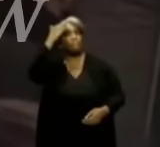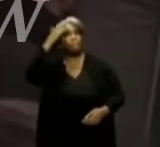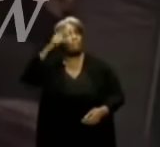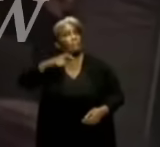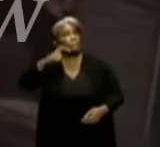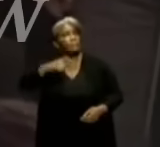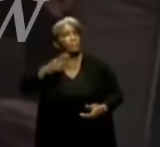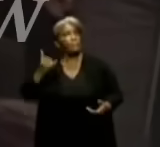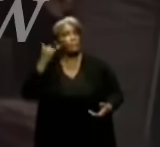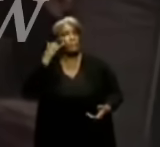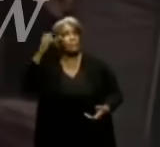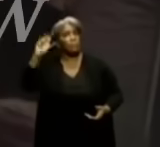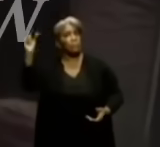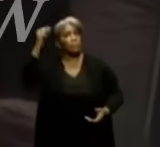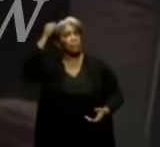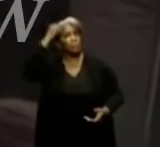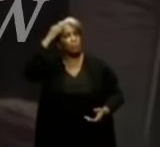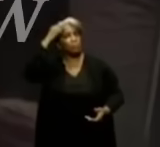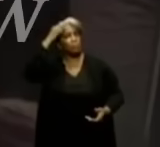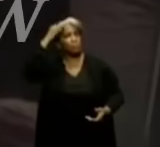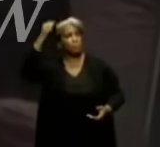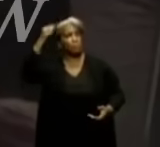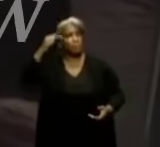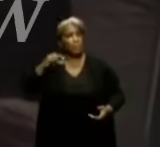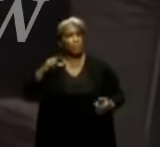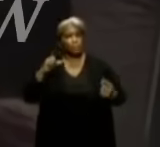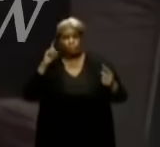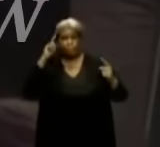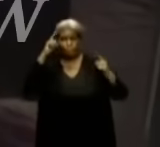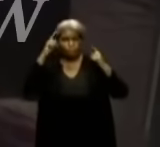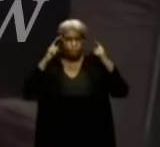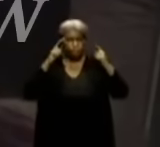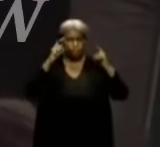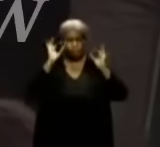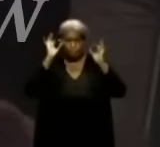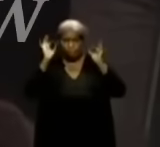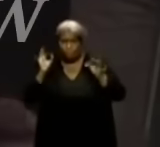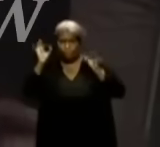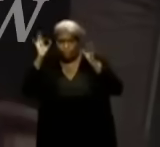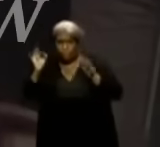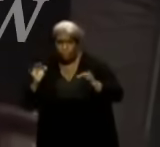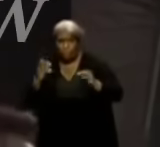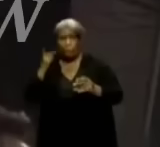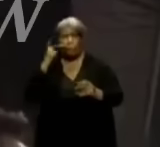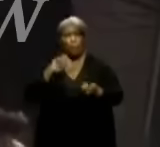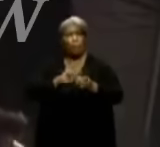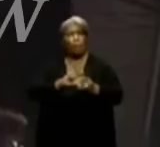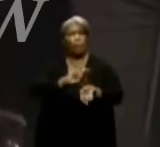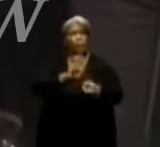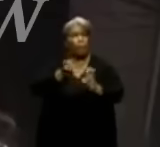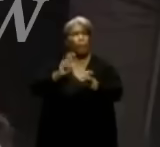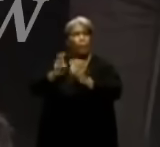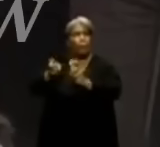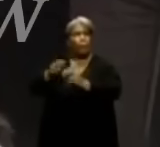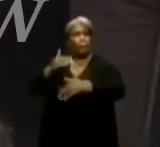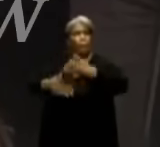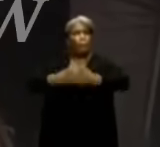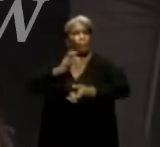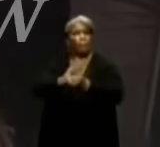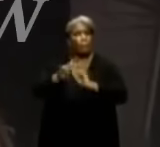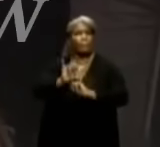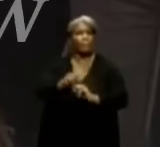gobierno tiene algún plan, alguna política para ir subsanando esa situación en la República